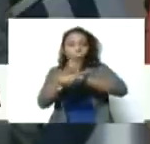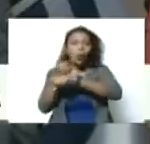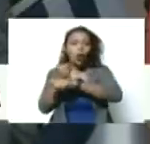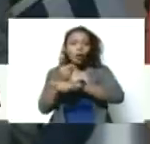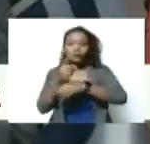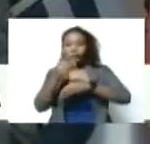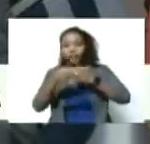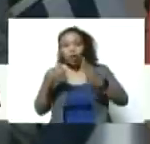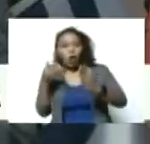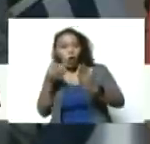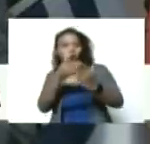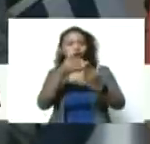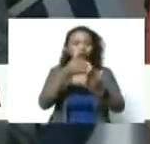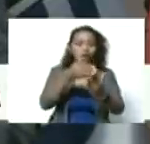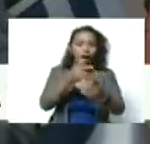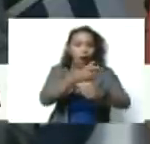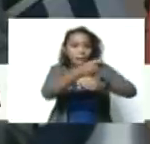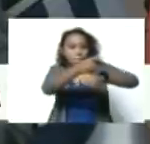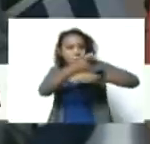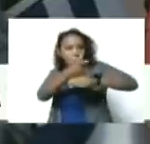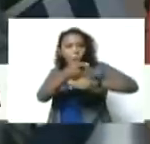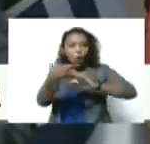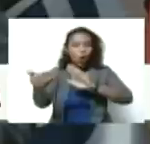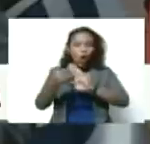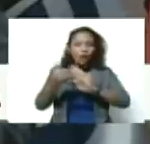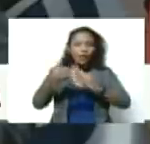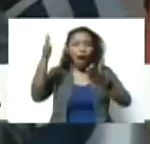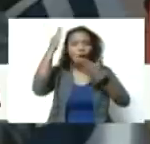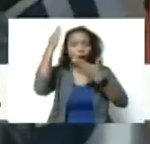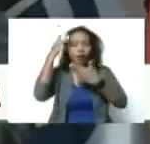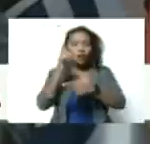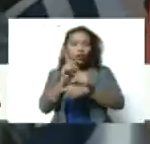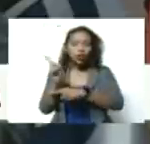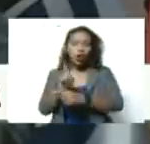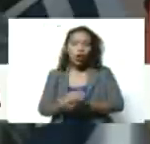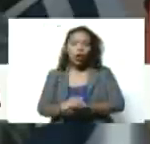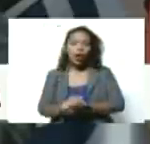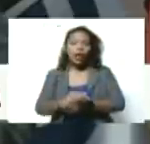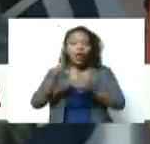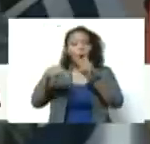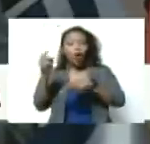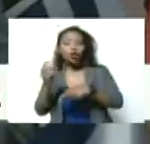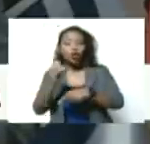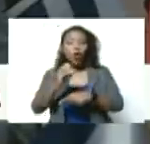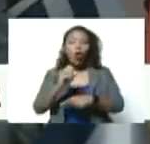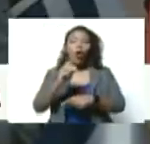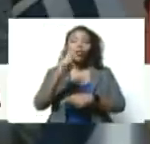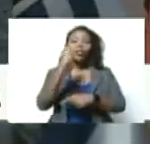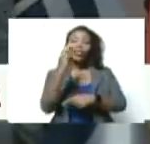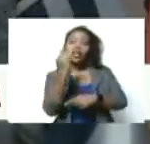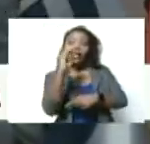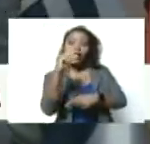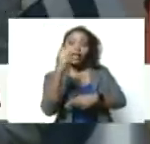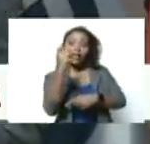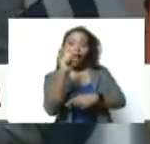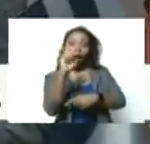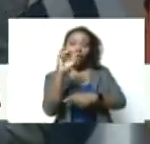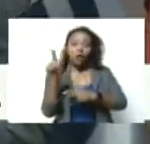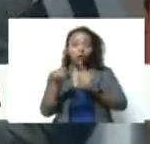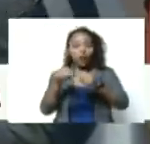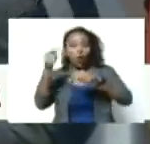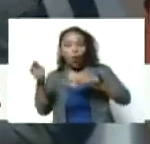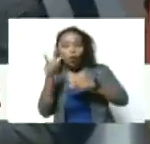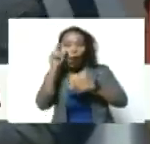innobles y uso indebido de arma orgánica, mientras que Jonathan Trinitario y Joanny Figueroa fueron